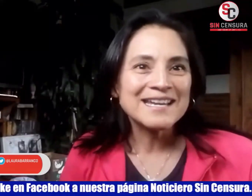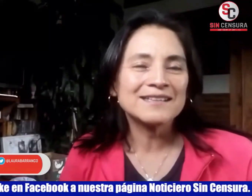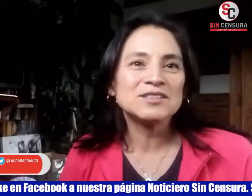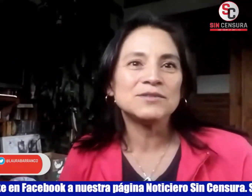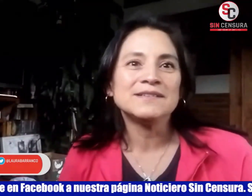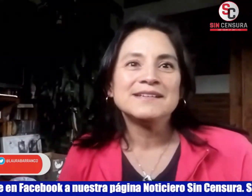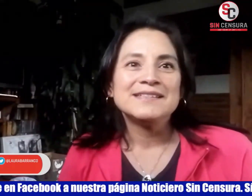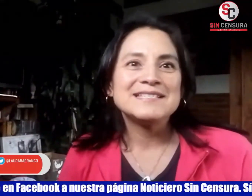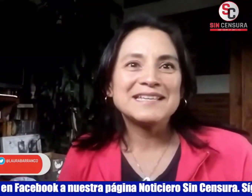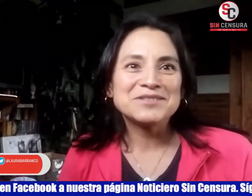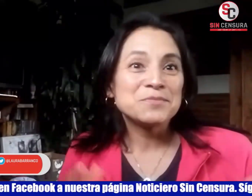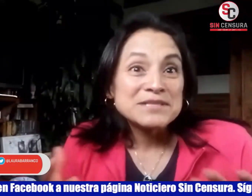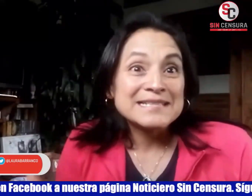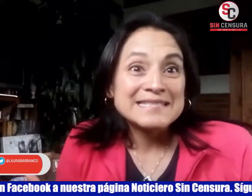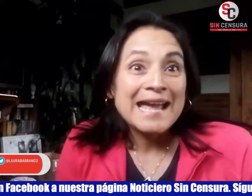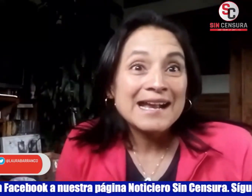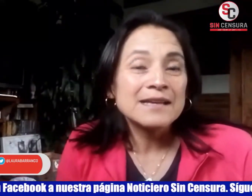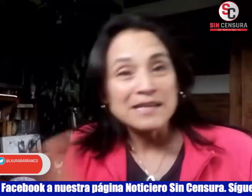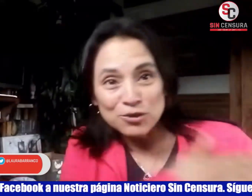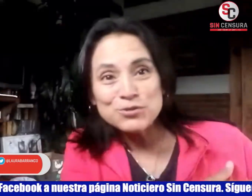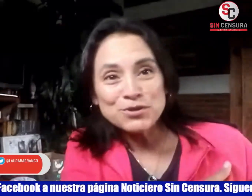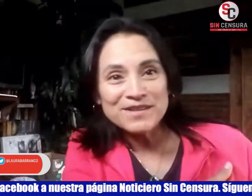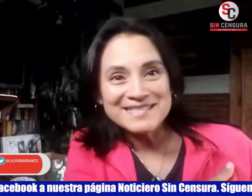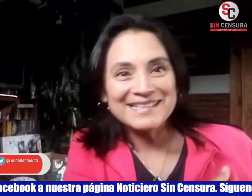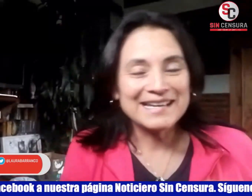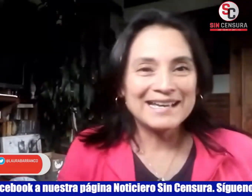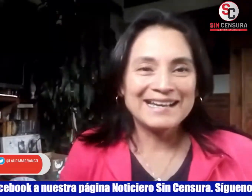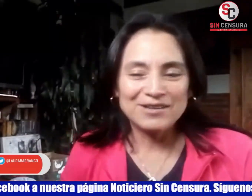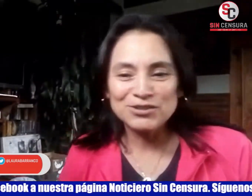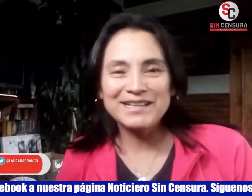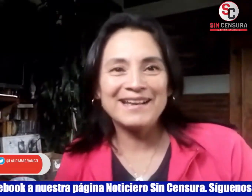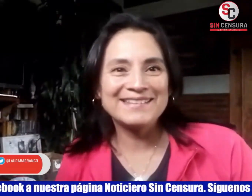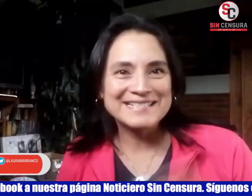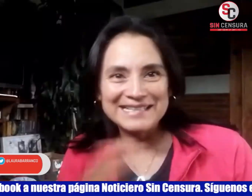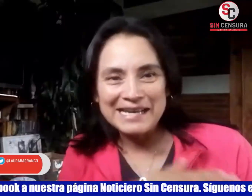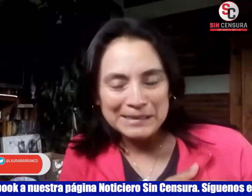del llanto, diciendo pues incluso desde la